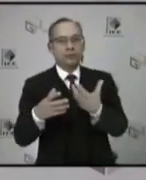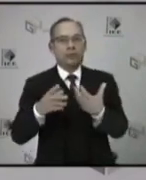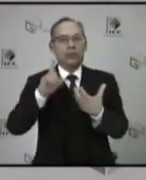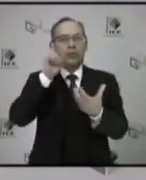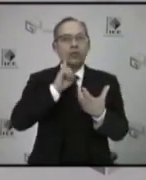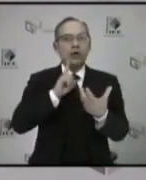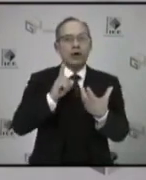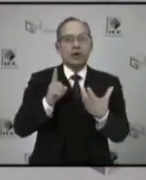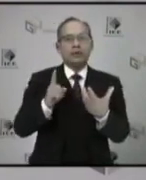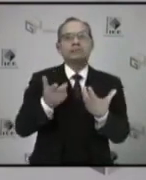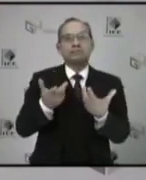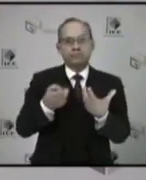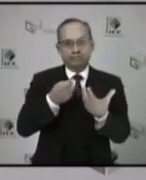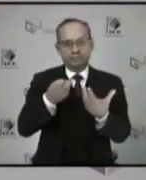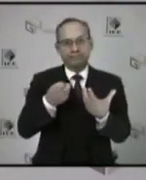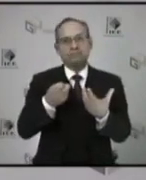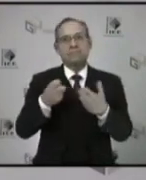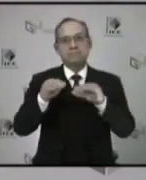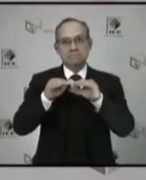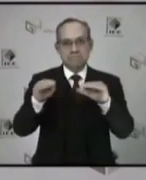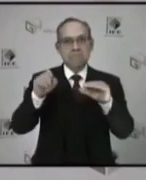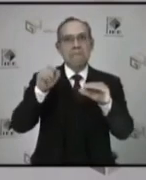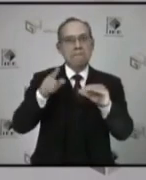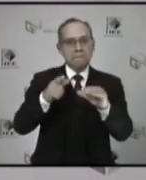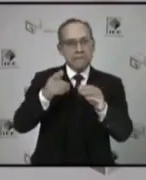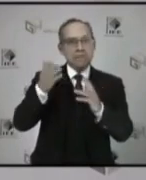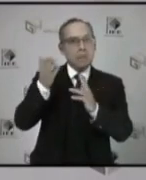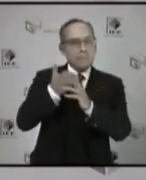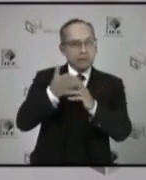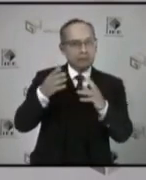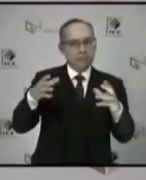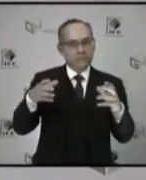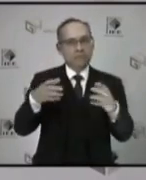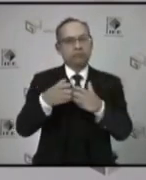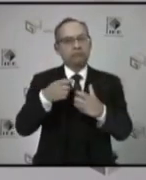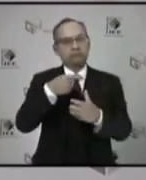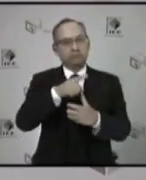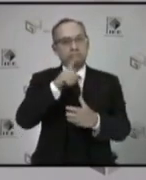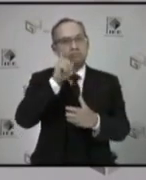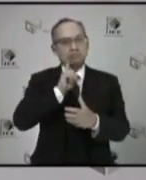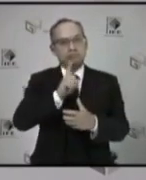Mujeres valiosas, mujeres honestas, trabajadoras, valientes y